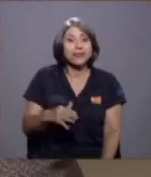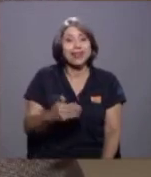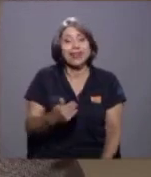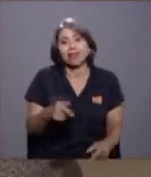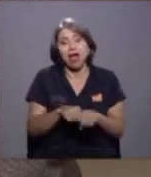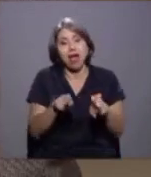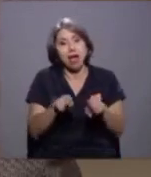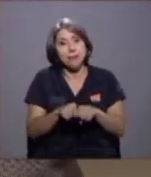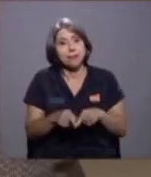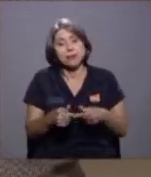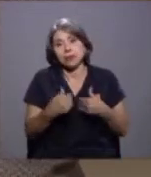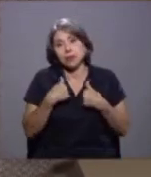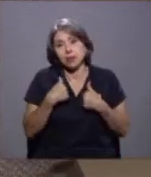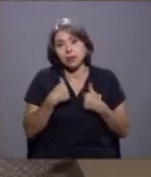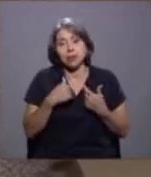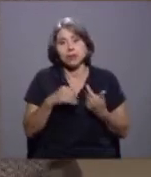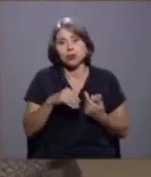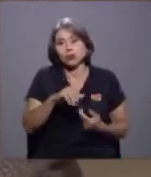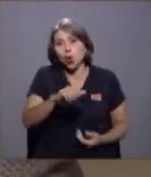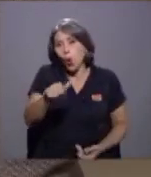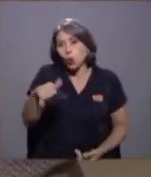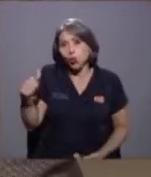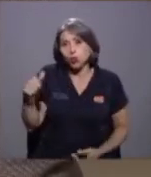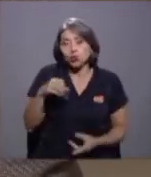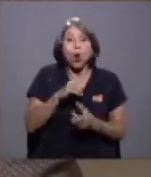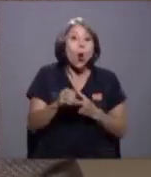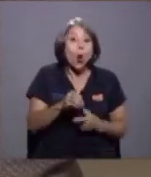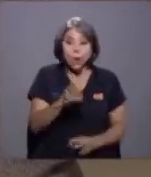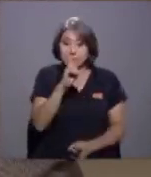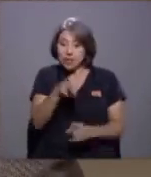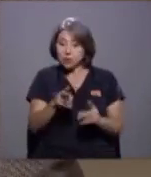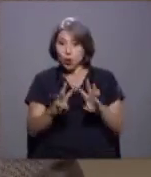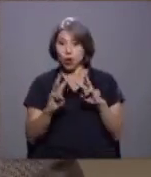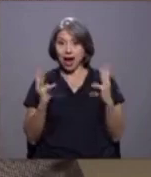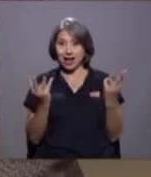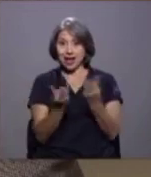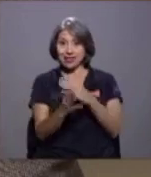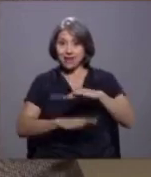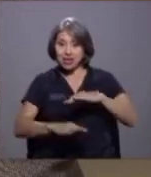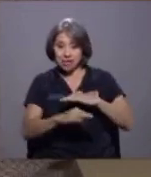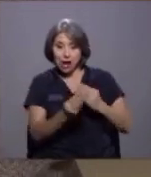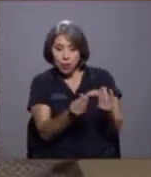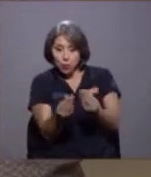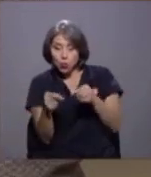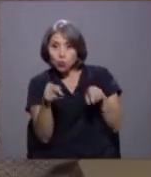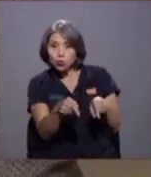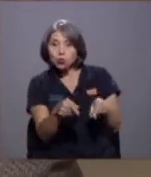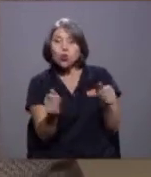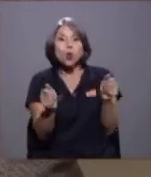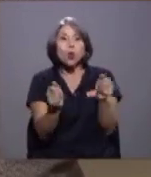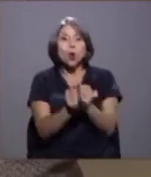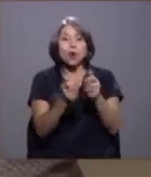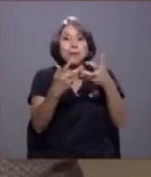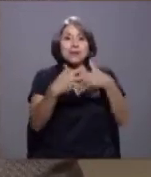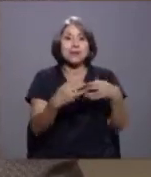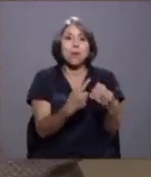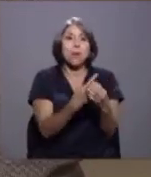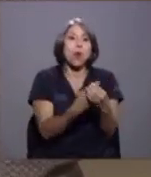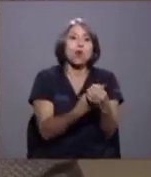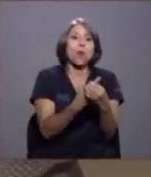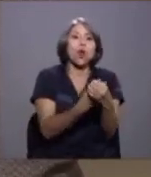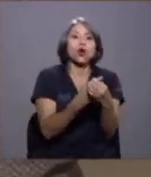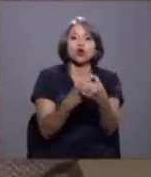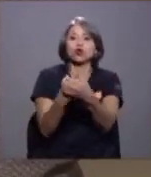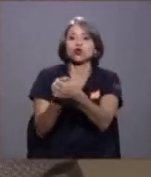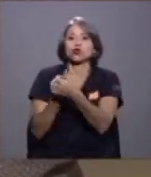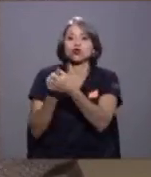Tenemos también otros o los mismos artículos de la canasta básica con monopolios creados o protegidos